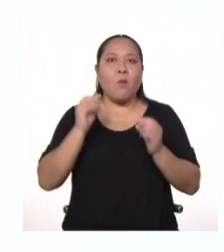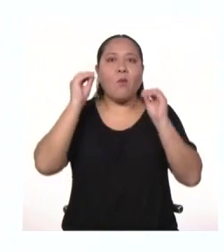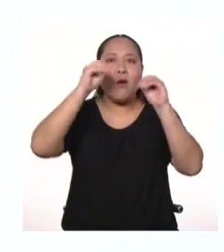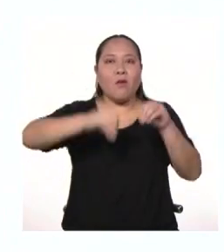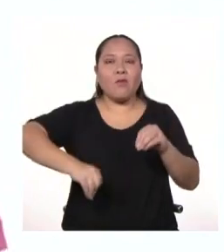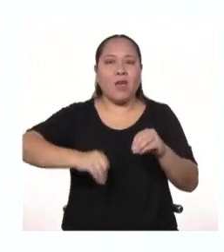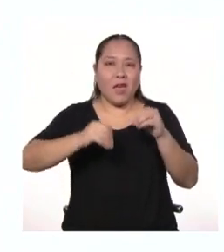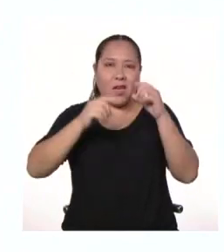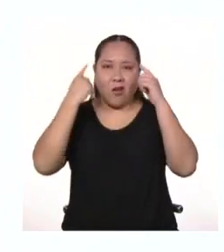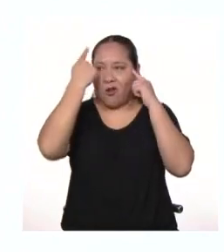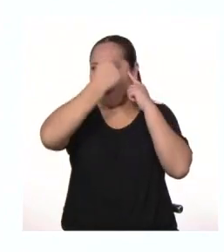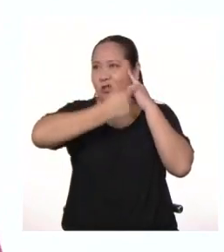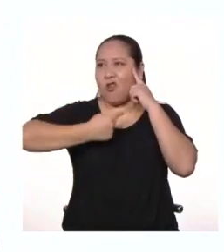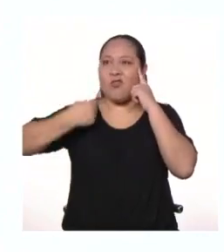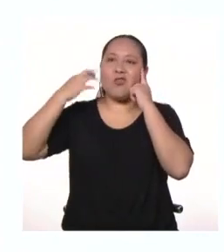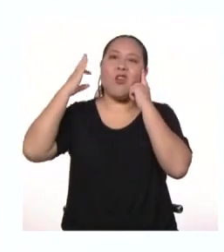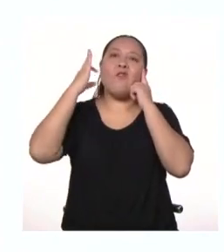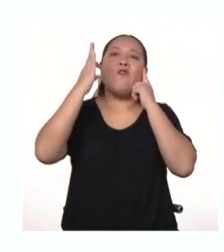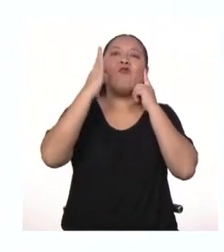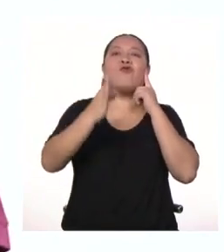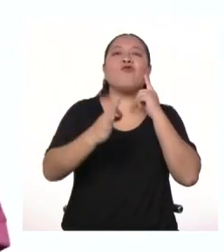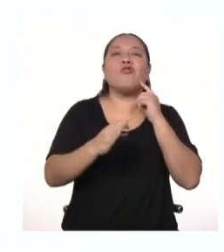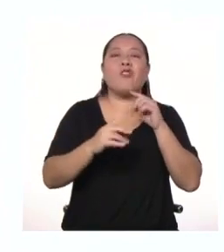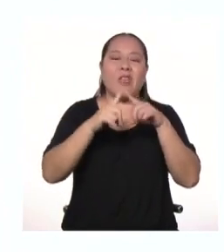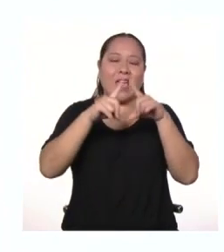en el billete del futuro de 500 soles.